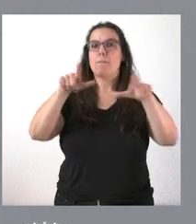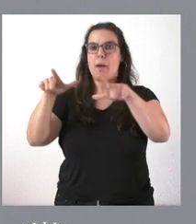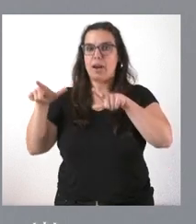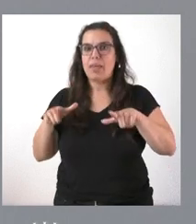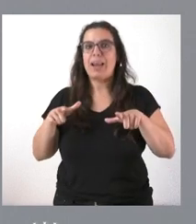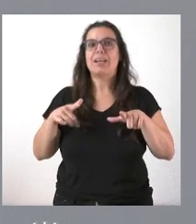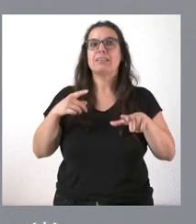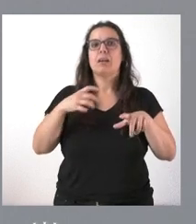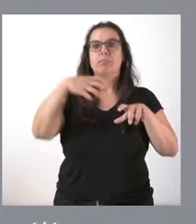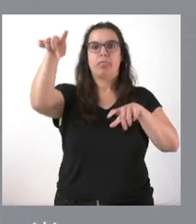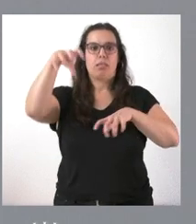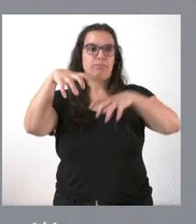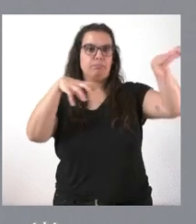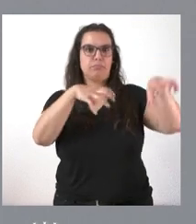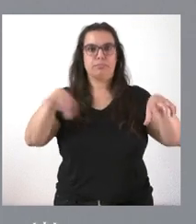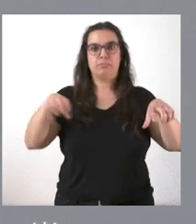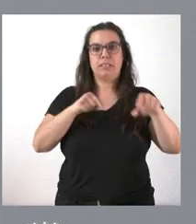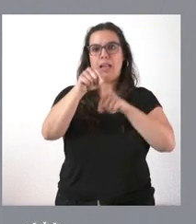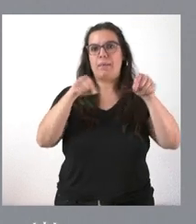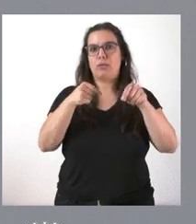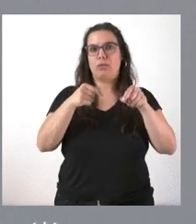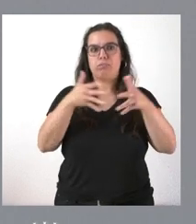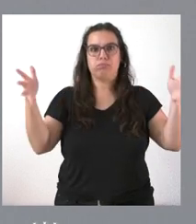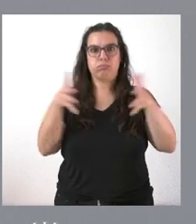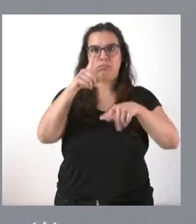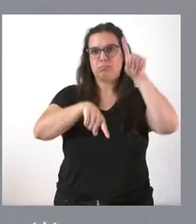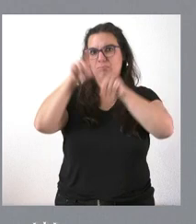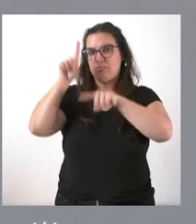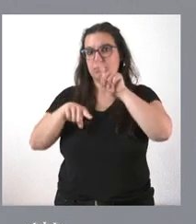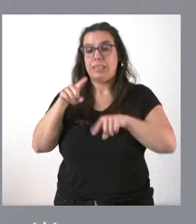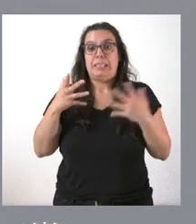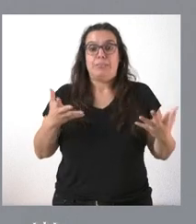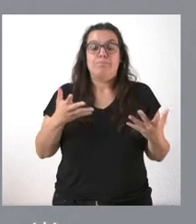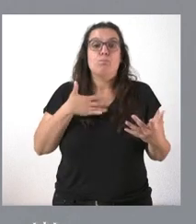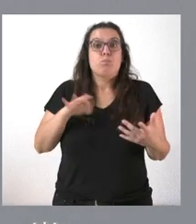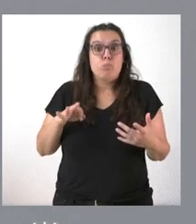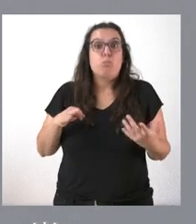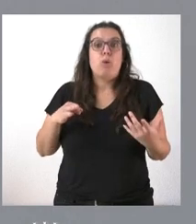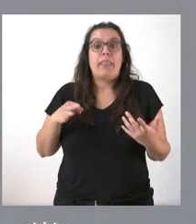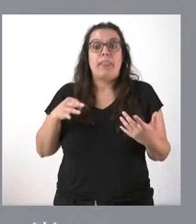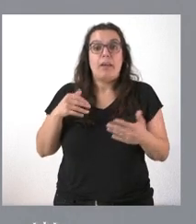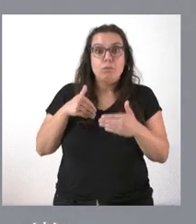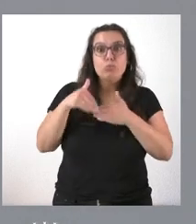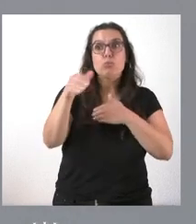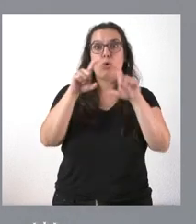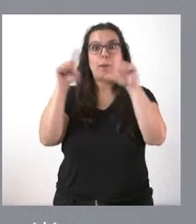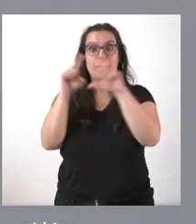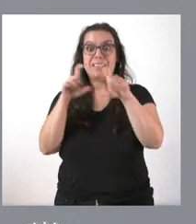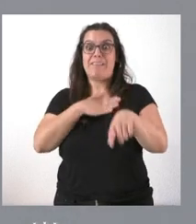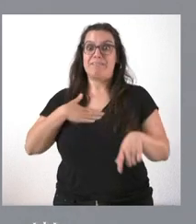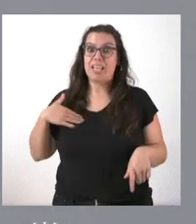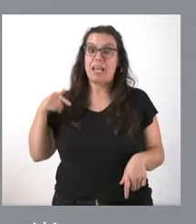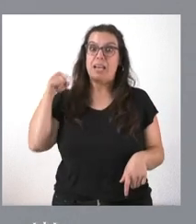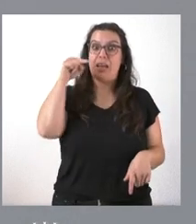son contiguas de tamaño diverso y lógicamente ante las circunstancias de que pudieran pedir alguna demanda alguna empresa que requiriera